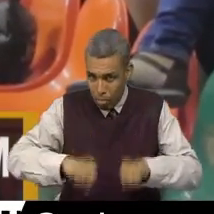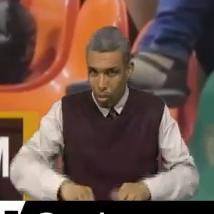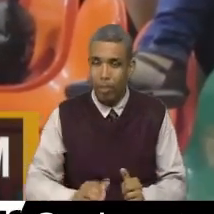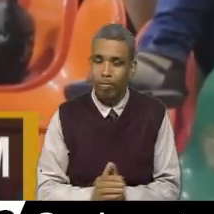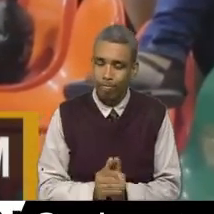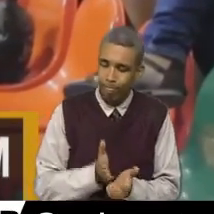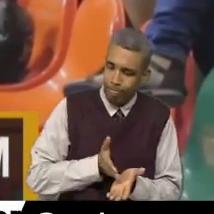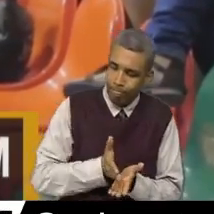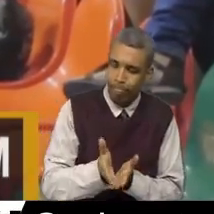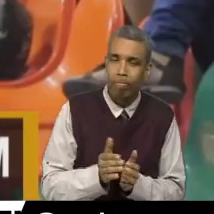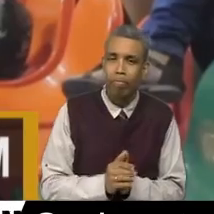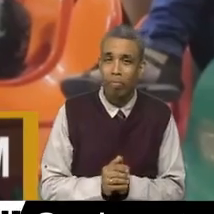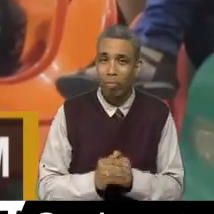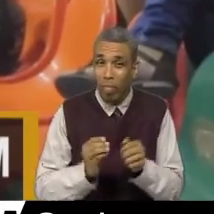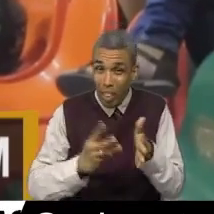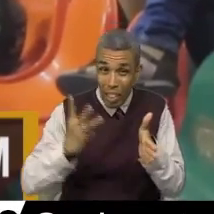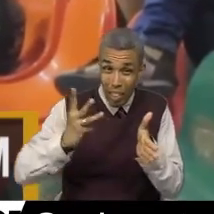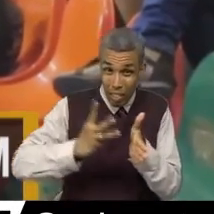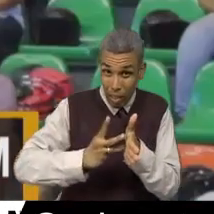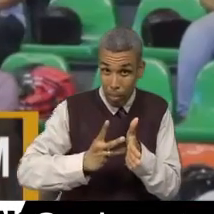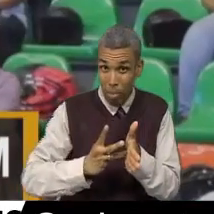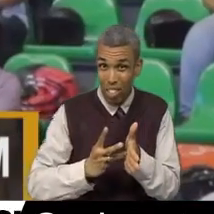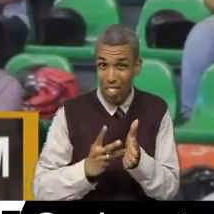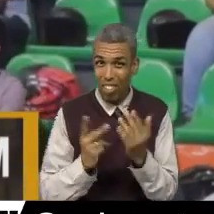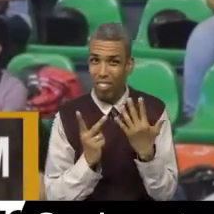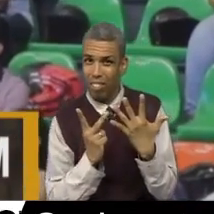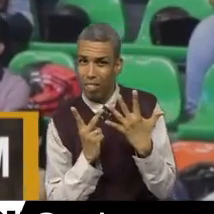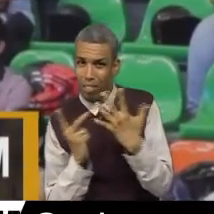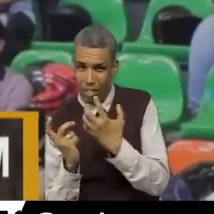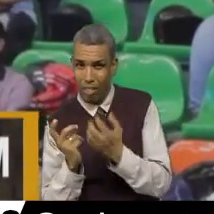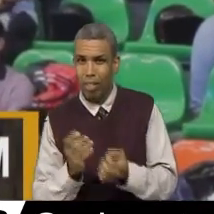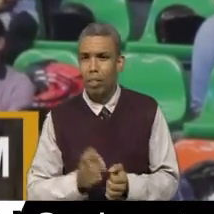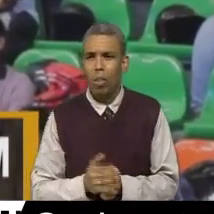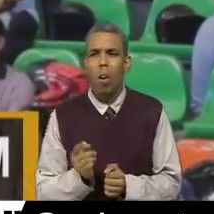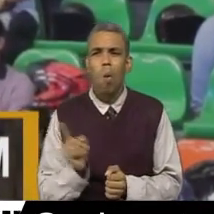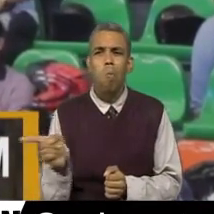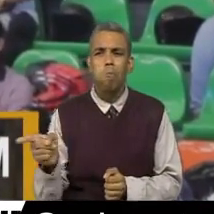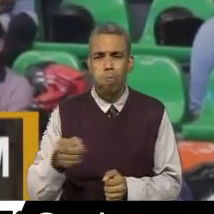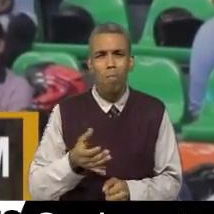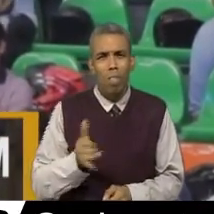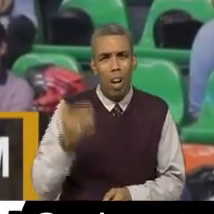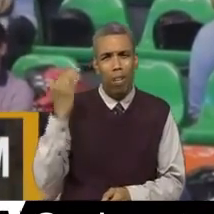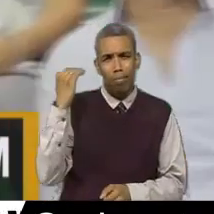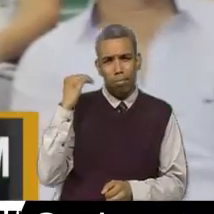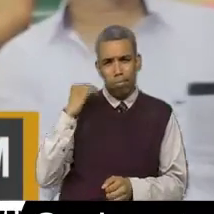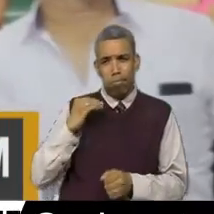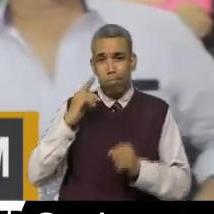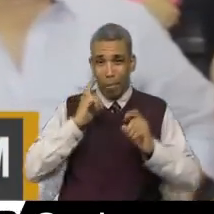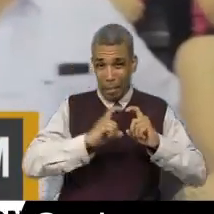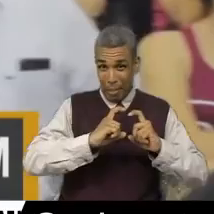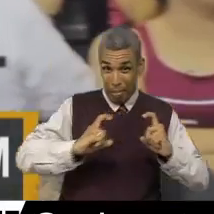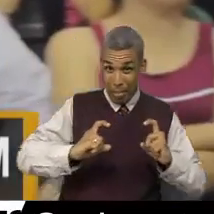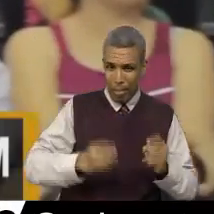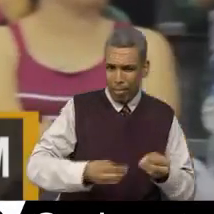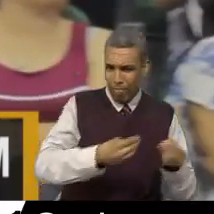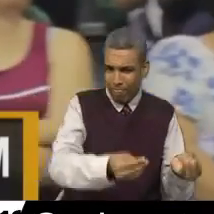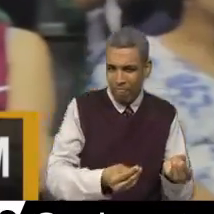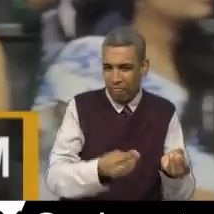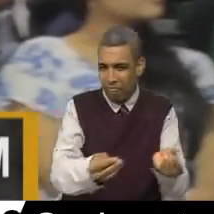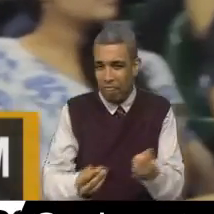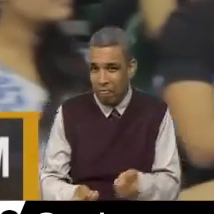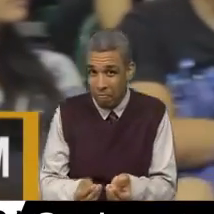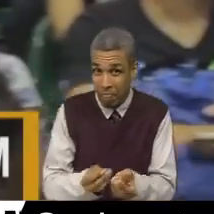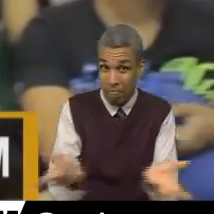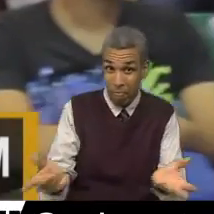Actualmente 3.700 son los estudiantes de educación superior del área urbana y rural, los vinculados al programa de becas, los mismos que